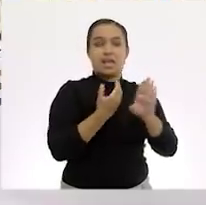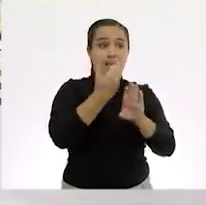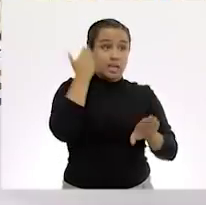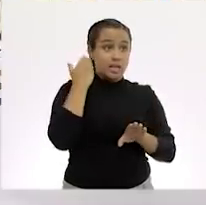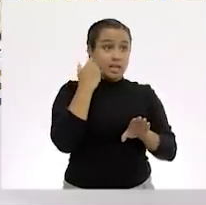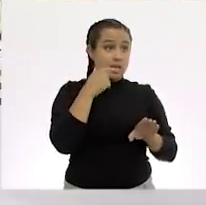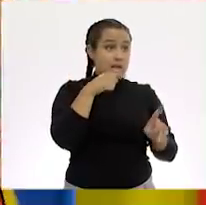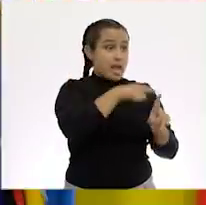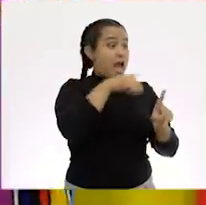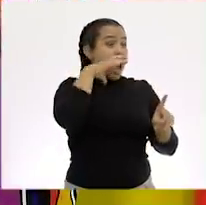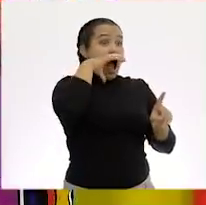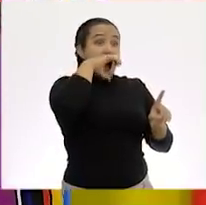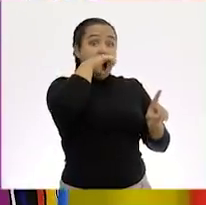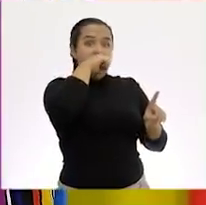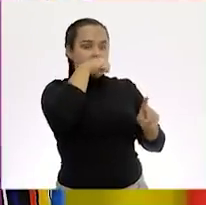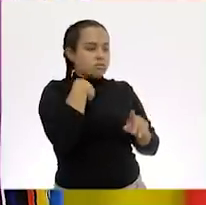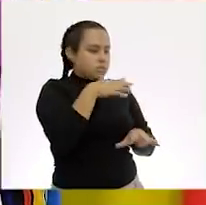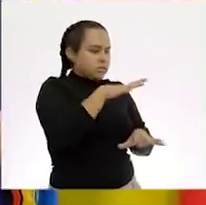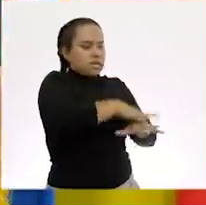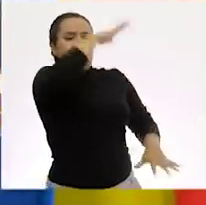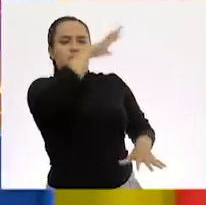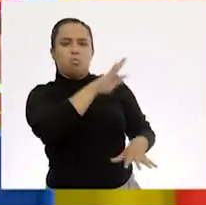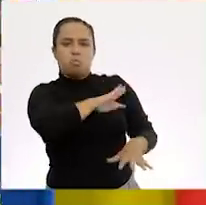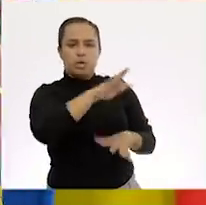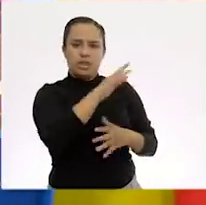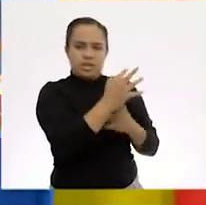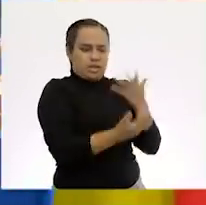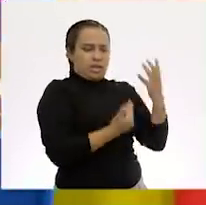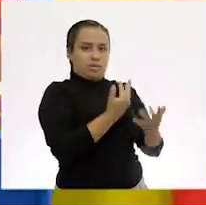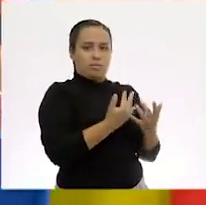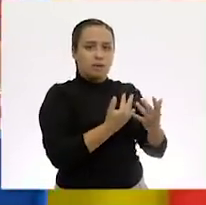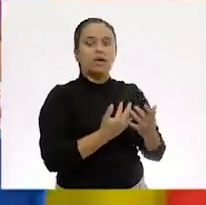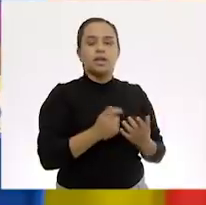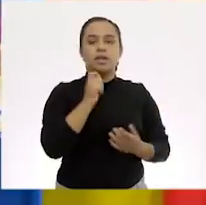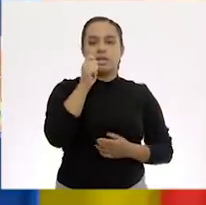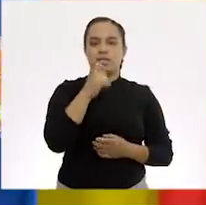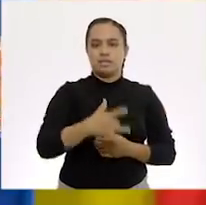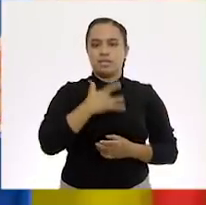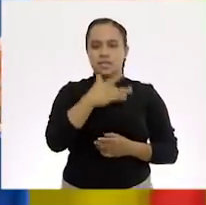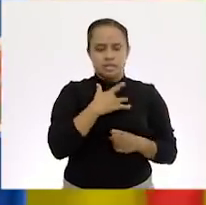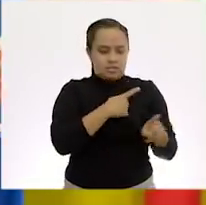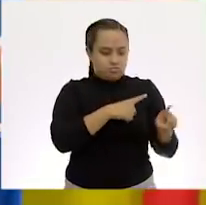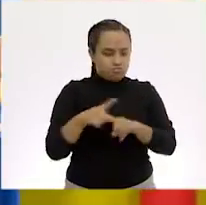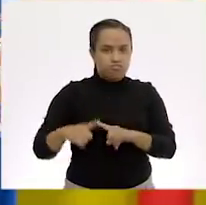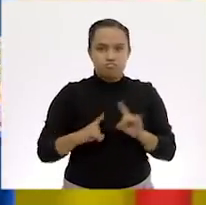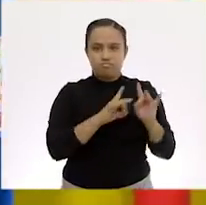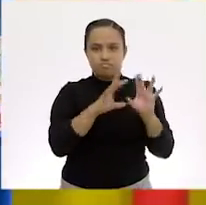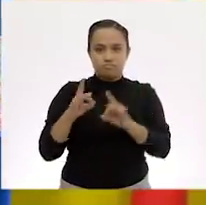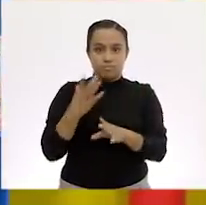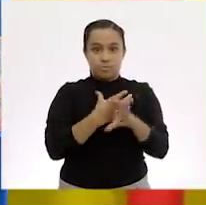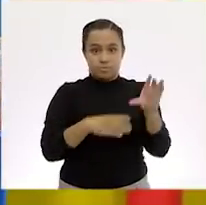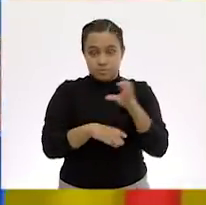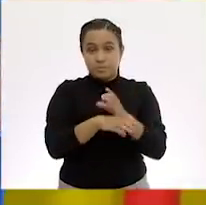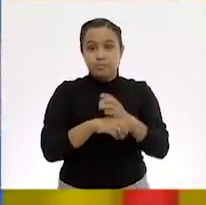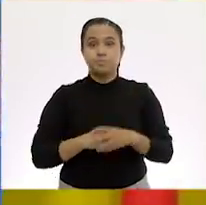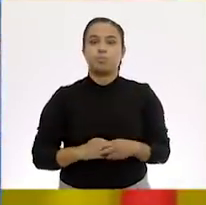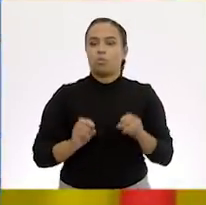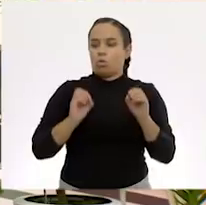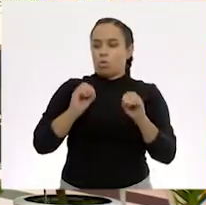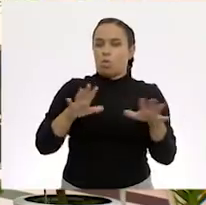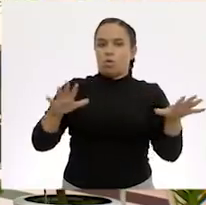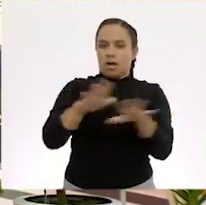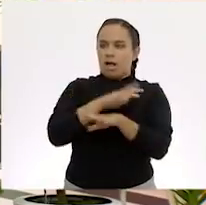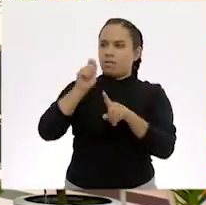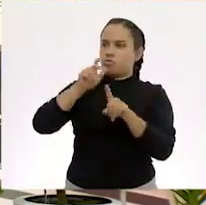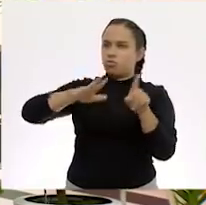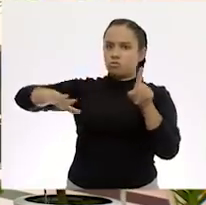si estaba muy caliente, me quemaba. Entonces, podemos reaccionar a distintas cosas Muy o bien. situaciones. O cambios del